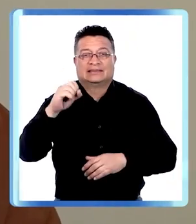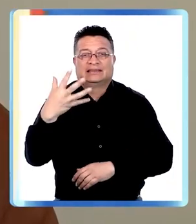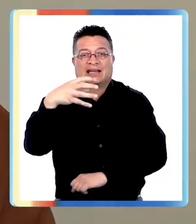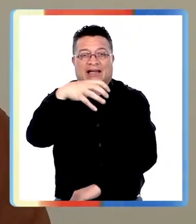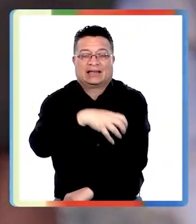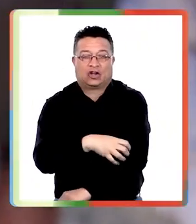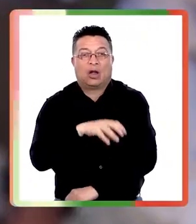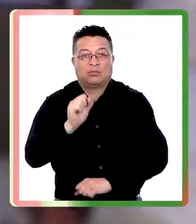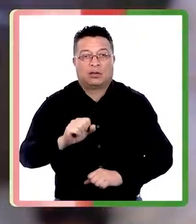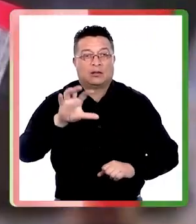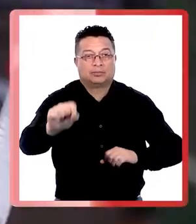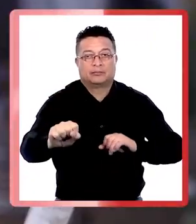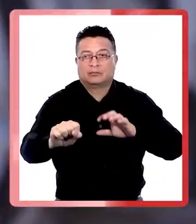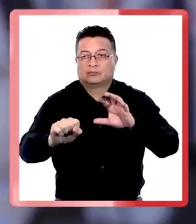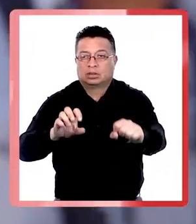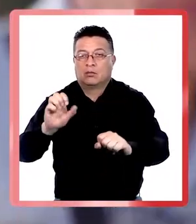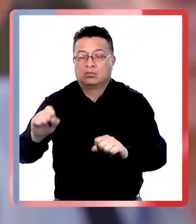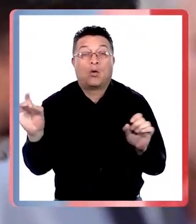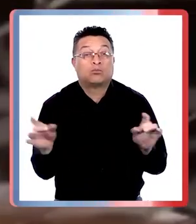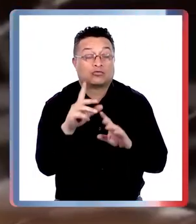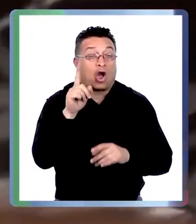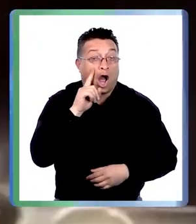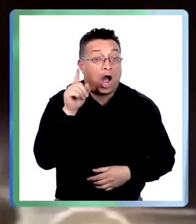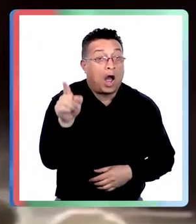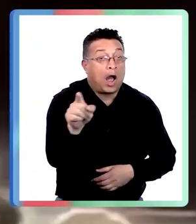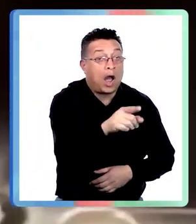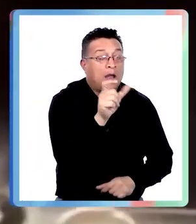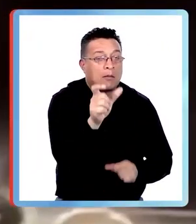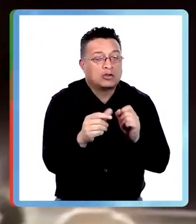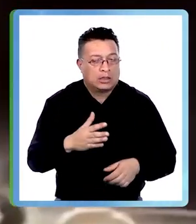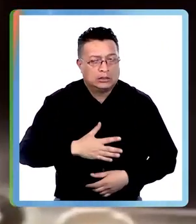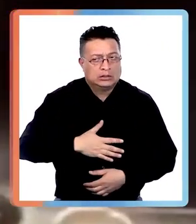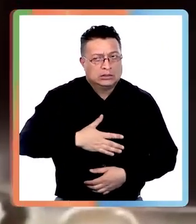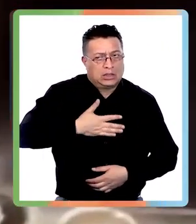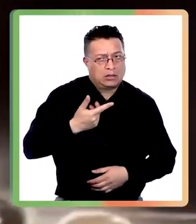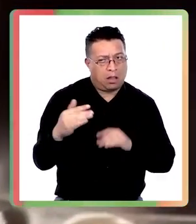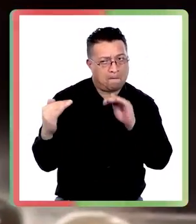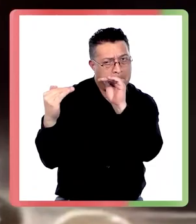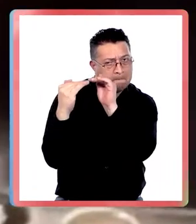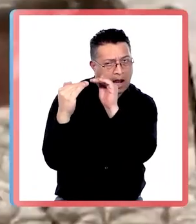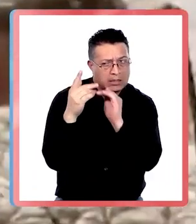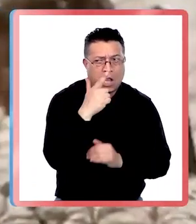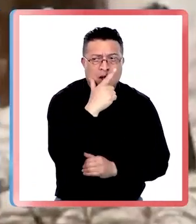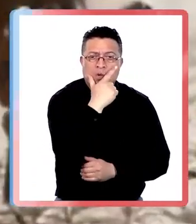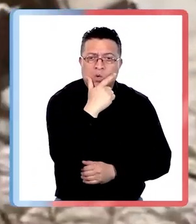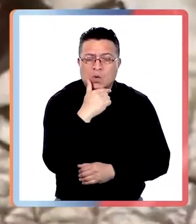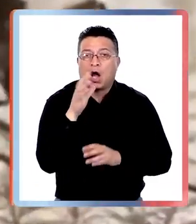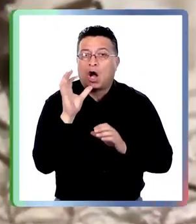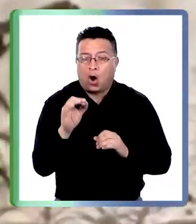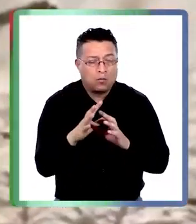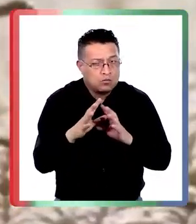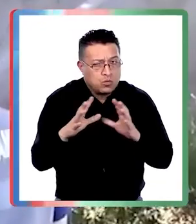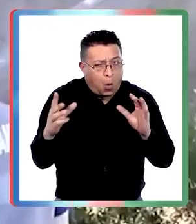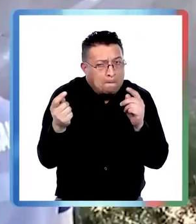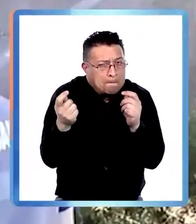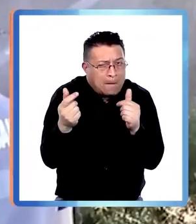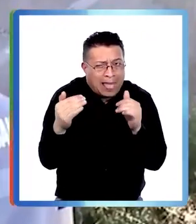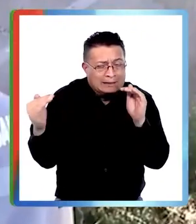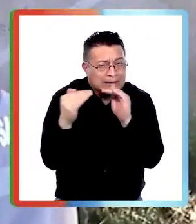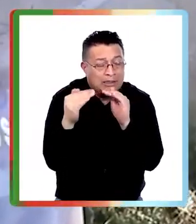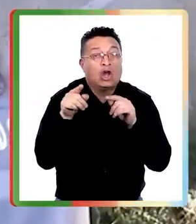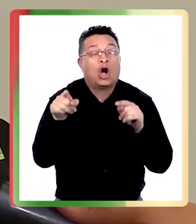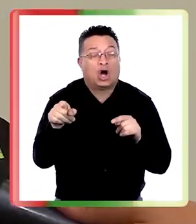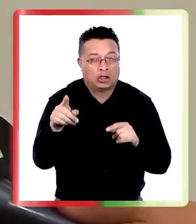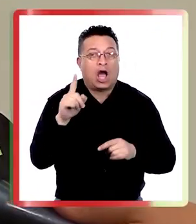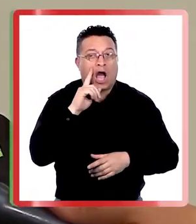si existen pacientes con sintomatología similar, sospechosa o altamente sospechosa de la presencia de este tipo de